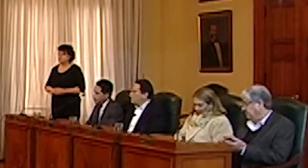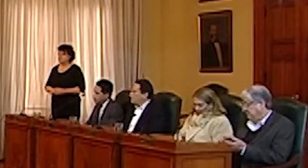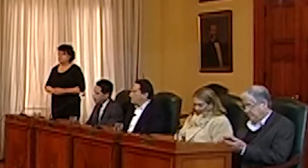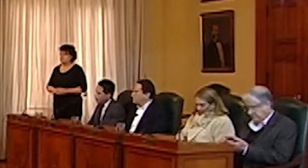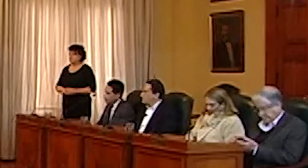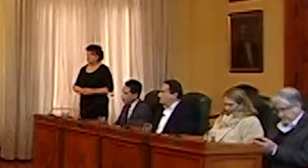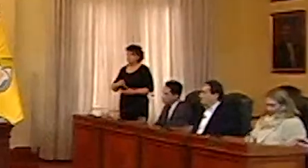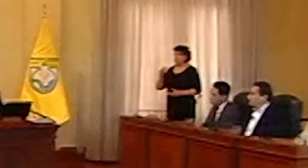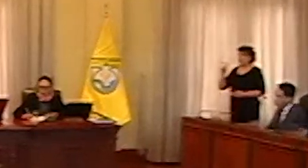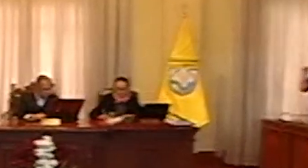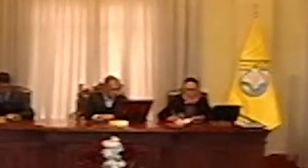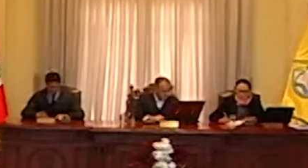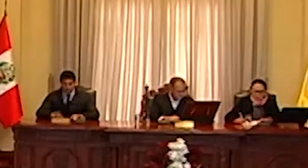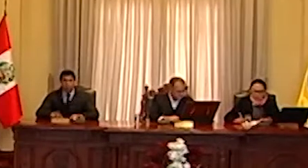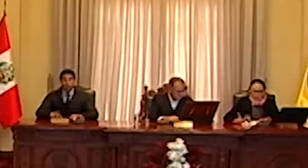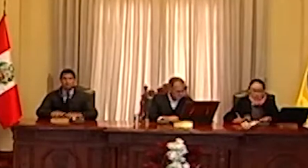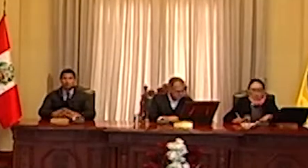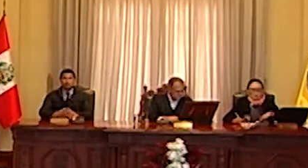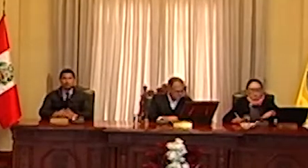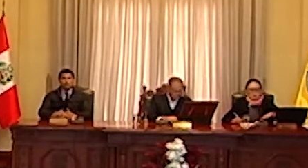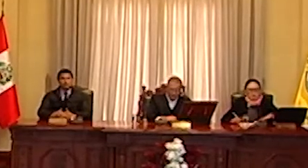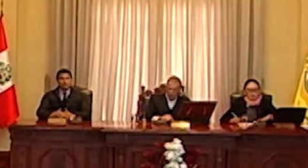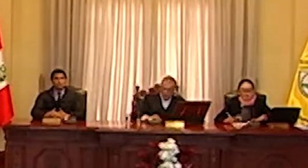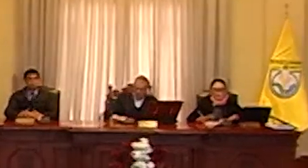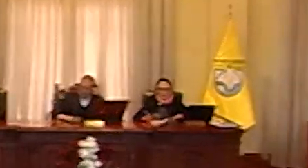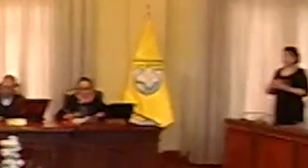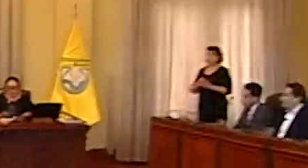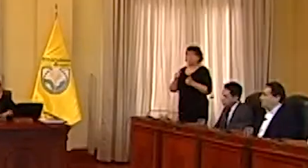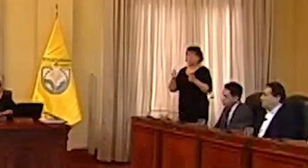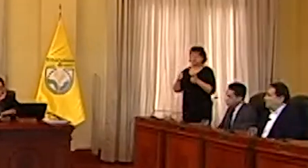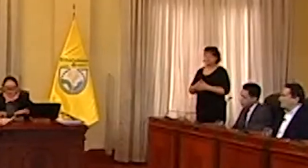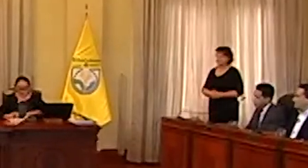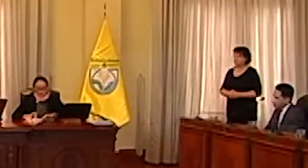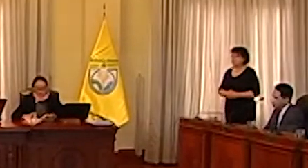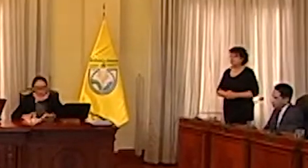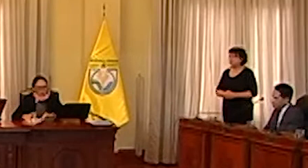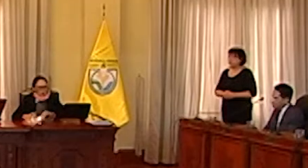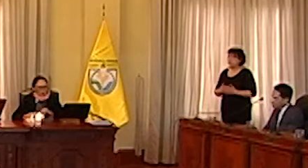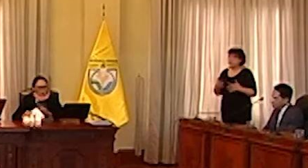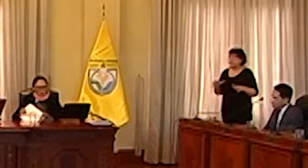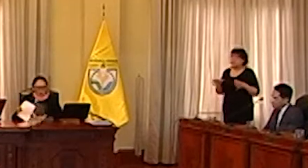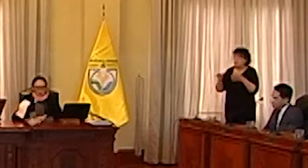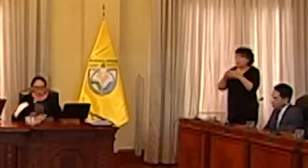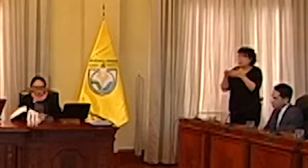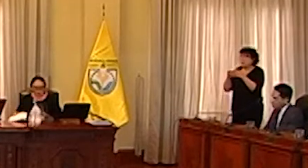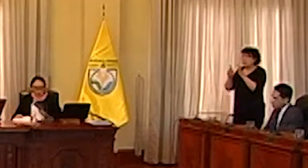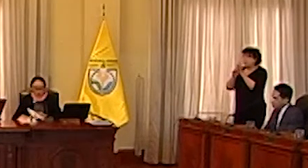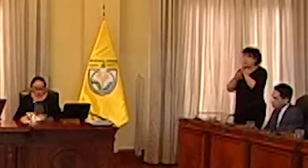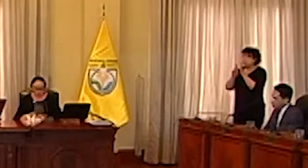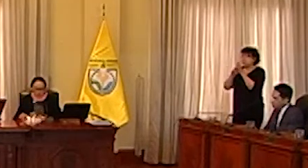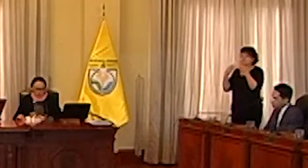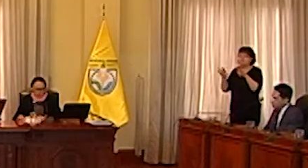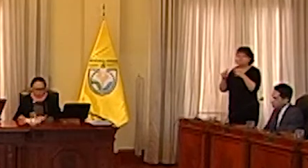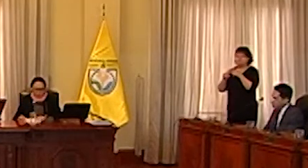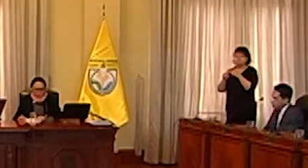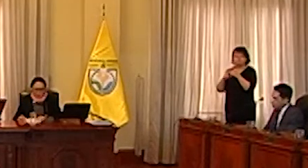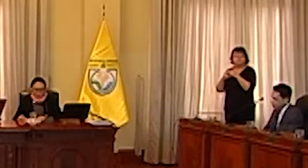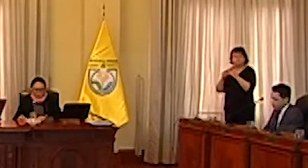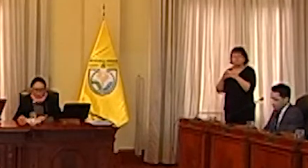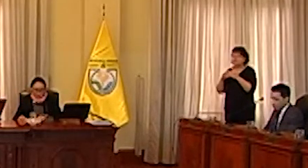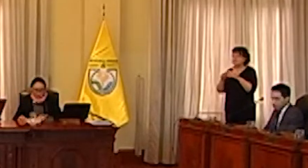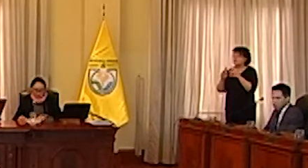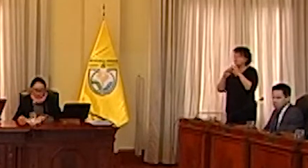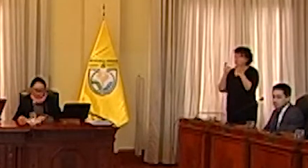señora valía barak pastor icon señor alcalde con el quórum reglamentario damos por instalada la sesión